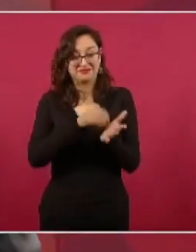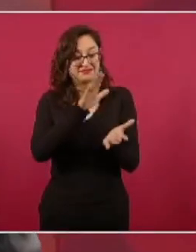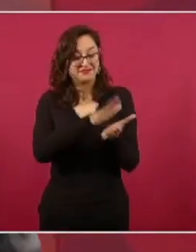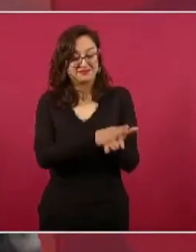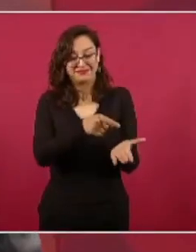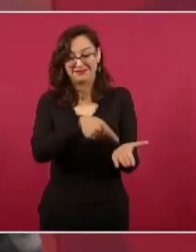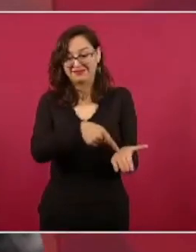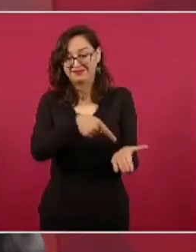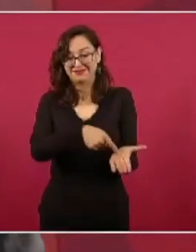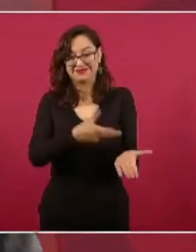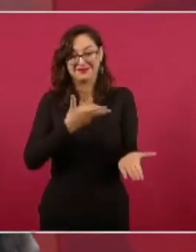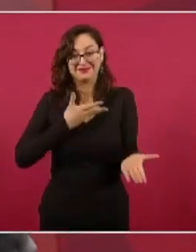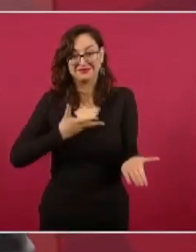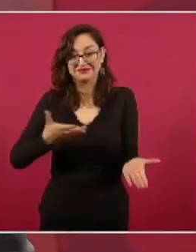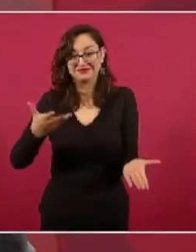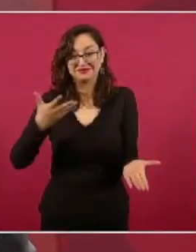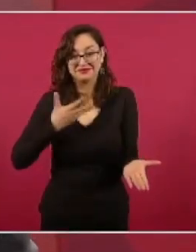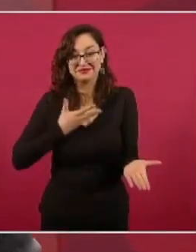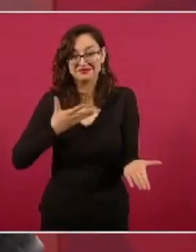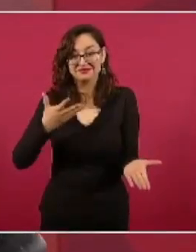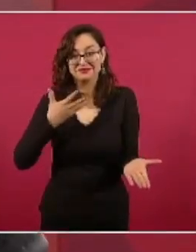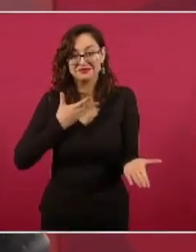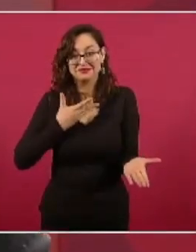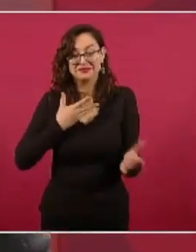todos aprobando.